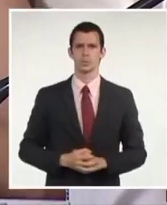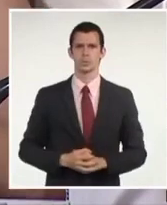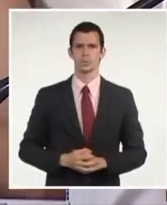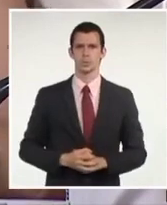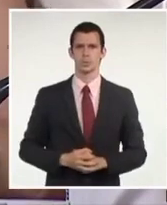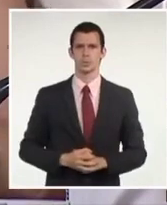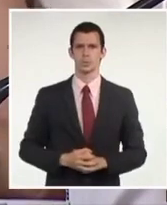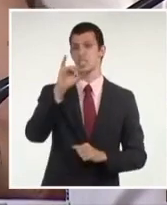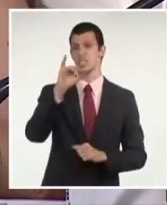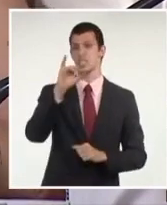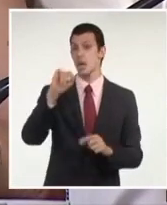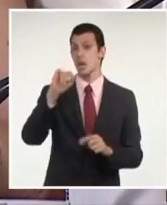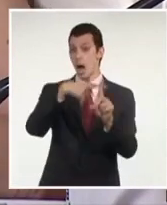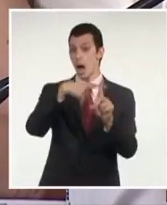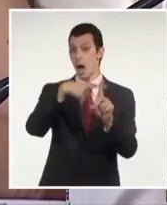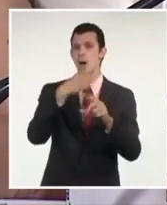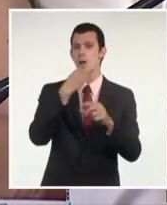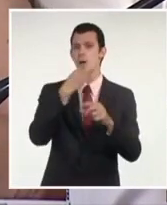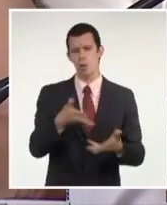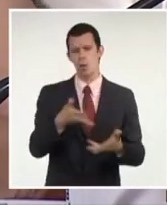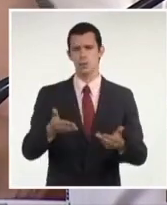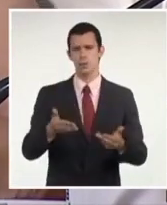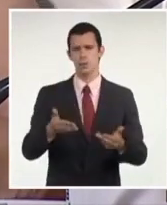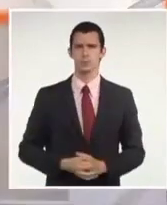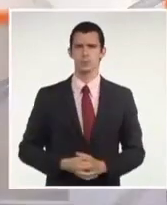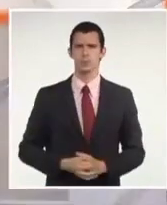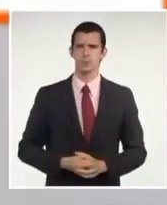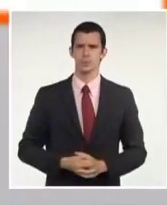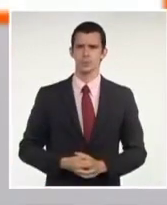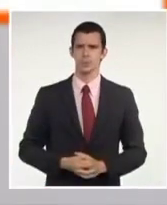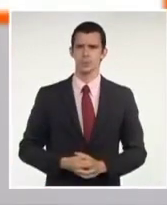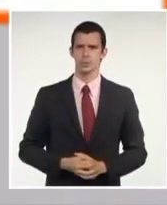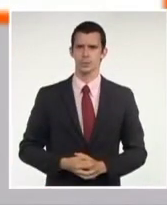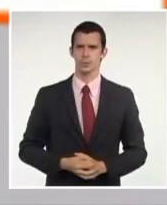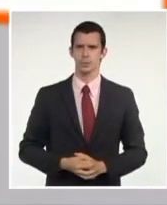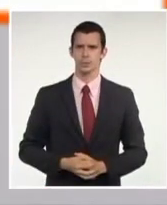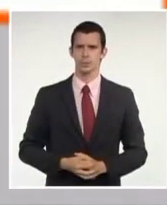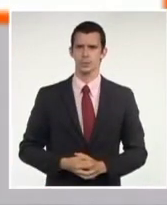siguiente. En esta diapo es,